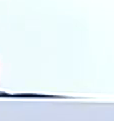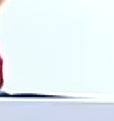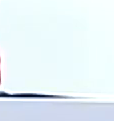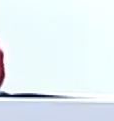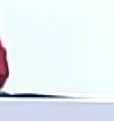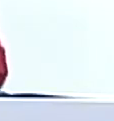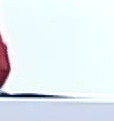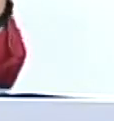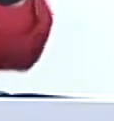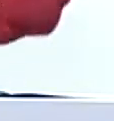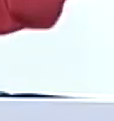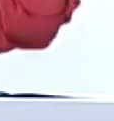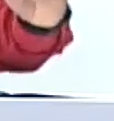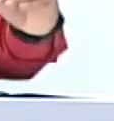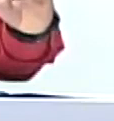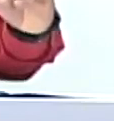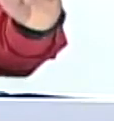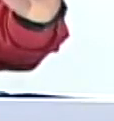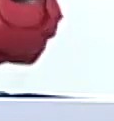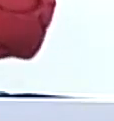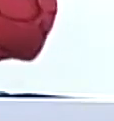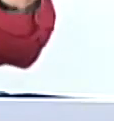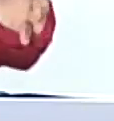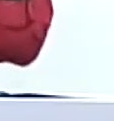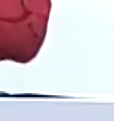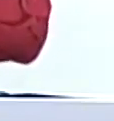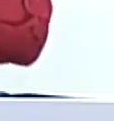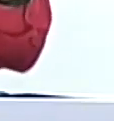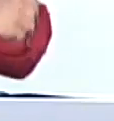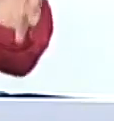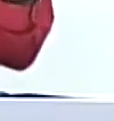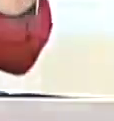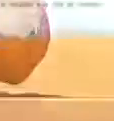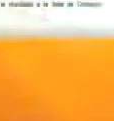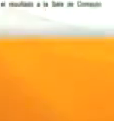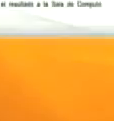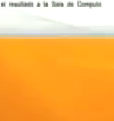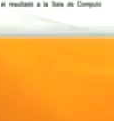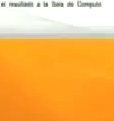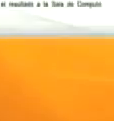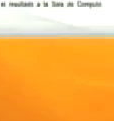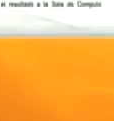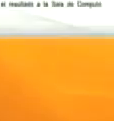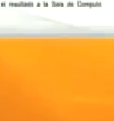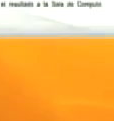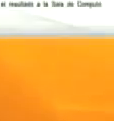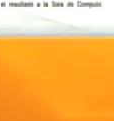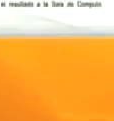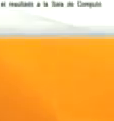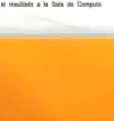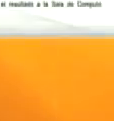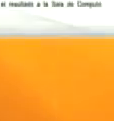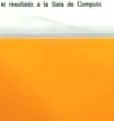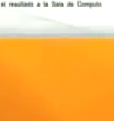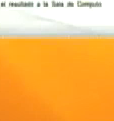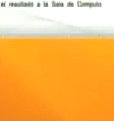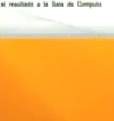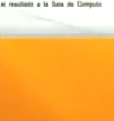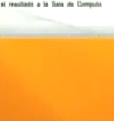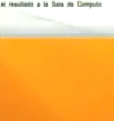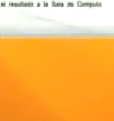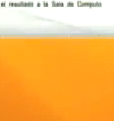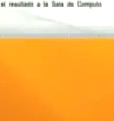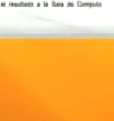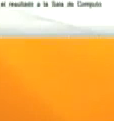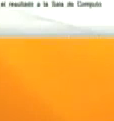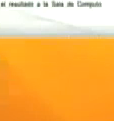JPSUV. Se abre el proceso y la primera actividad, momento que tiene es, vamos a postular a los que usted cree que